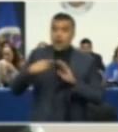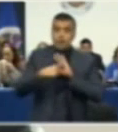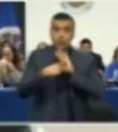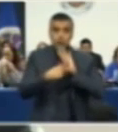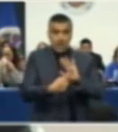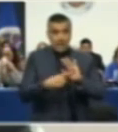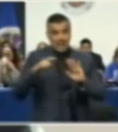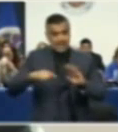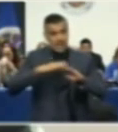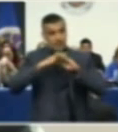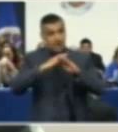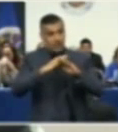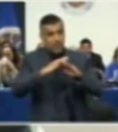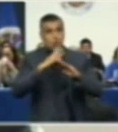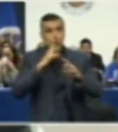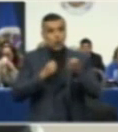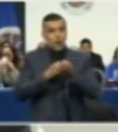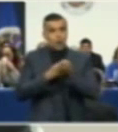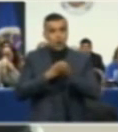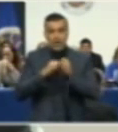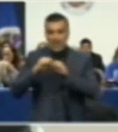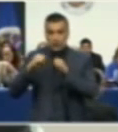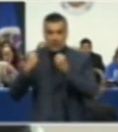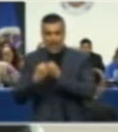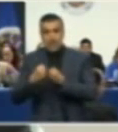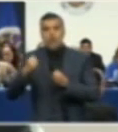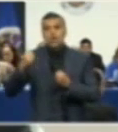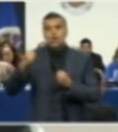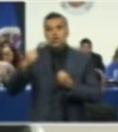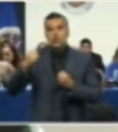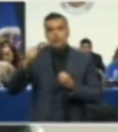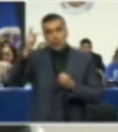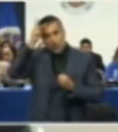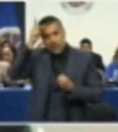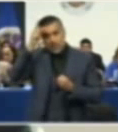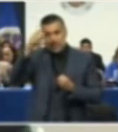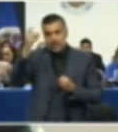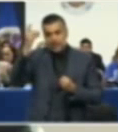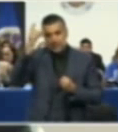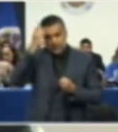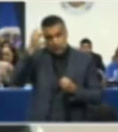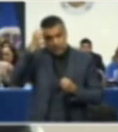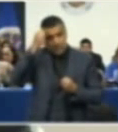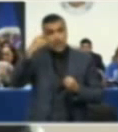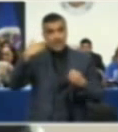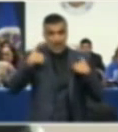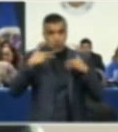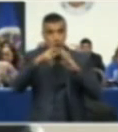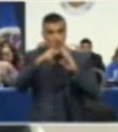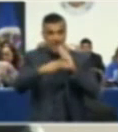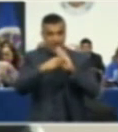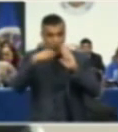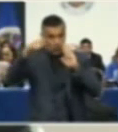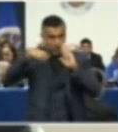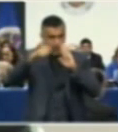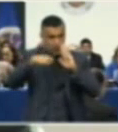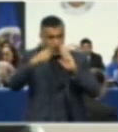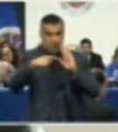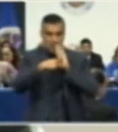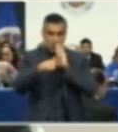mostrar estas barreras, con apoyo de la Sociedad Peruana del Síndrome Down, hemos realizado un video relatado por los